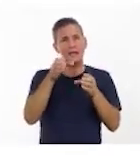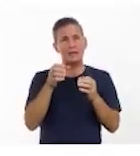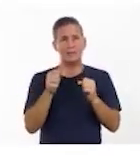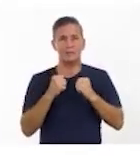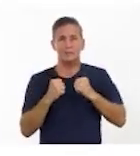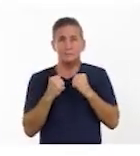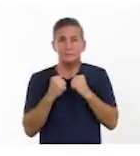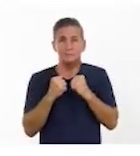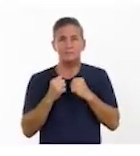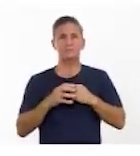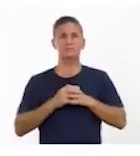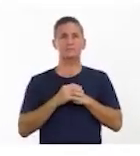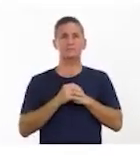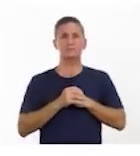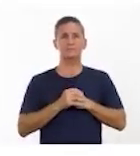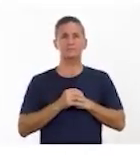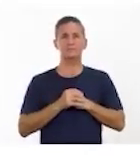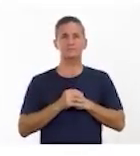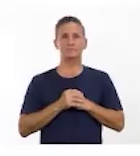frío.